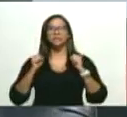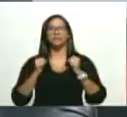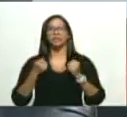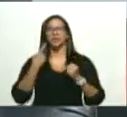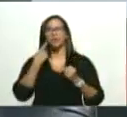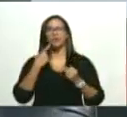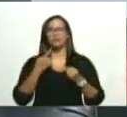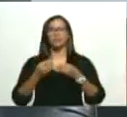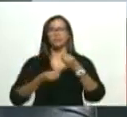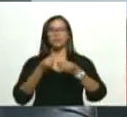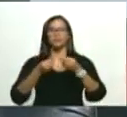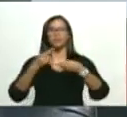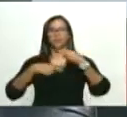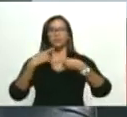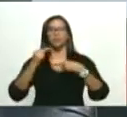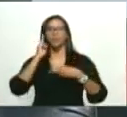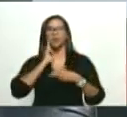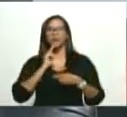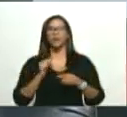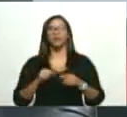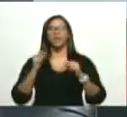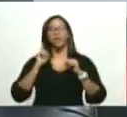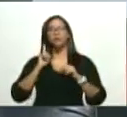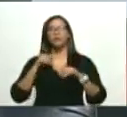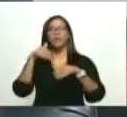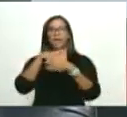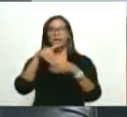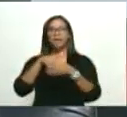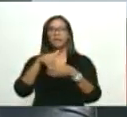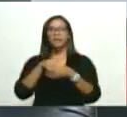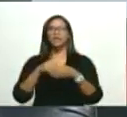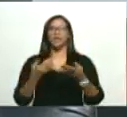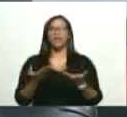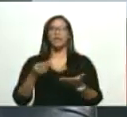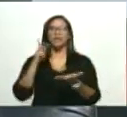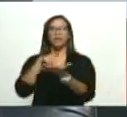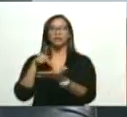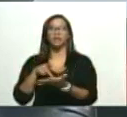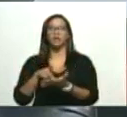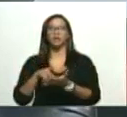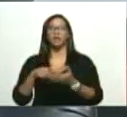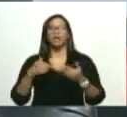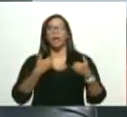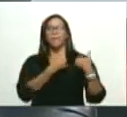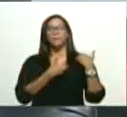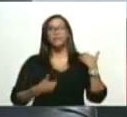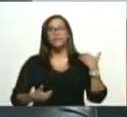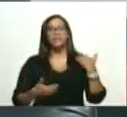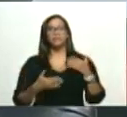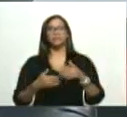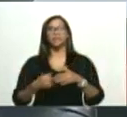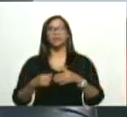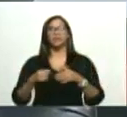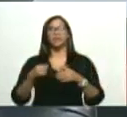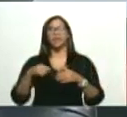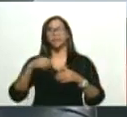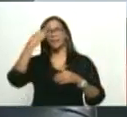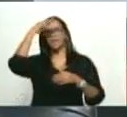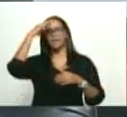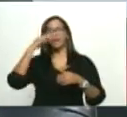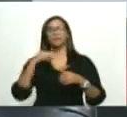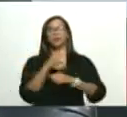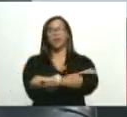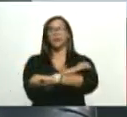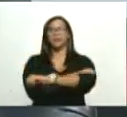Revolución Bolivariana, inclusive durante las elecciones en las que ha estado el presidente Andrés Manuel López Obrador, la derecha lo ha tratado